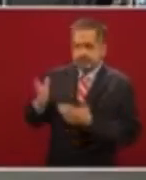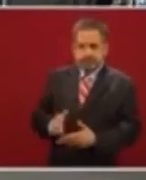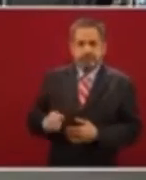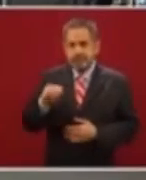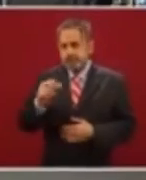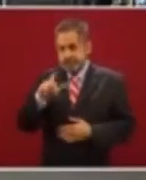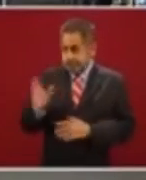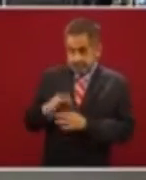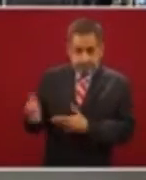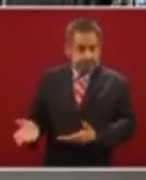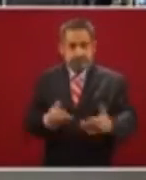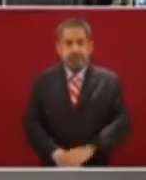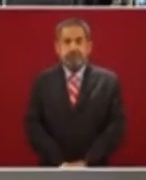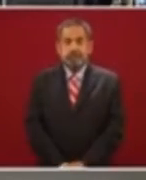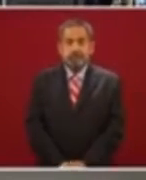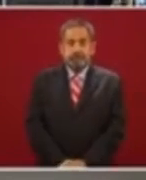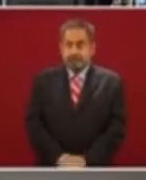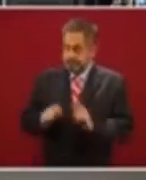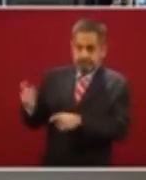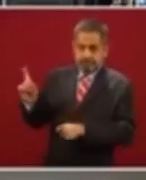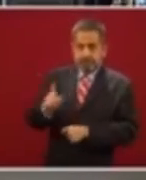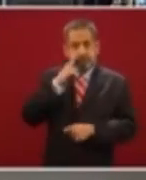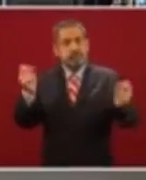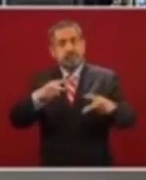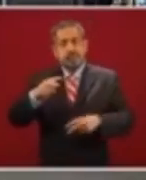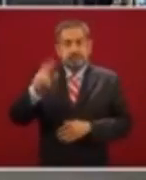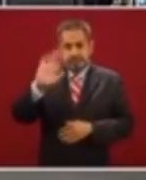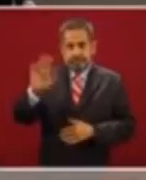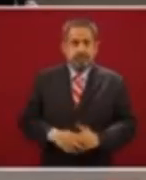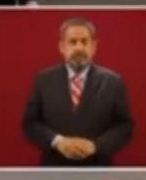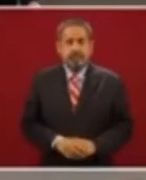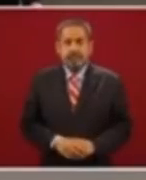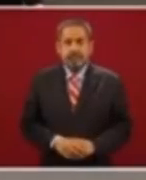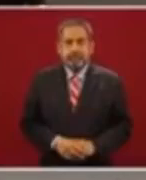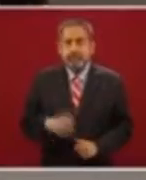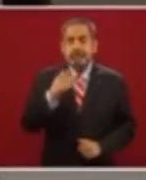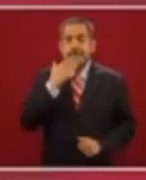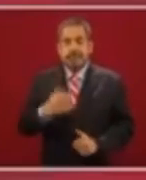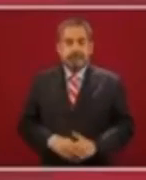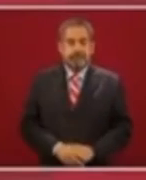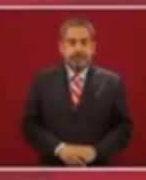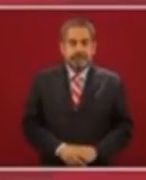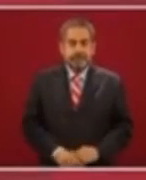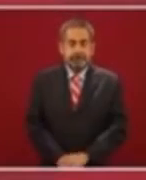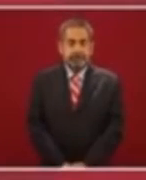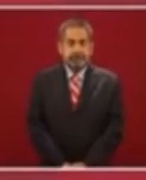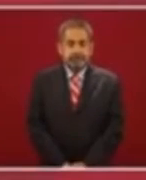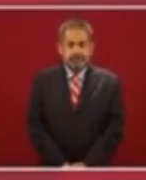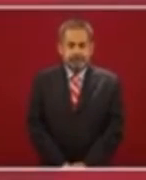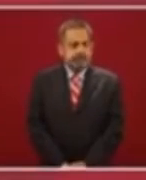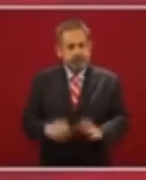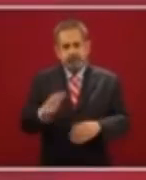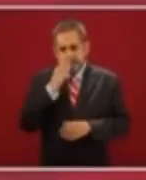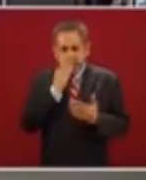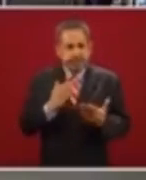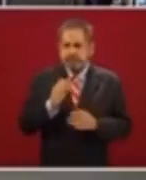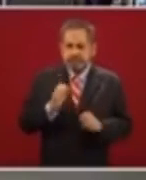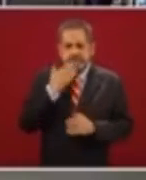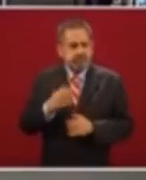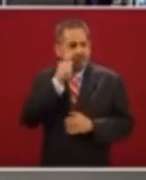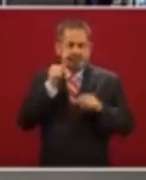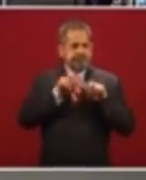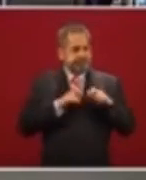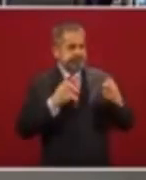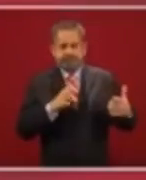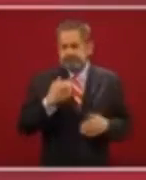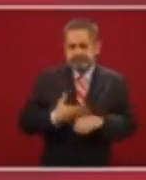Pero aquí está ya Marcel, ¿ya? Sí. Adelante, te toca a ti. Y nos vemos, que la pasen. Muy bien. Estuvo muy bien la reunión con el